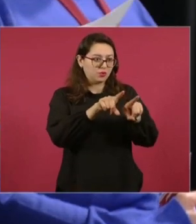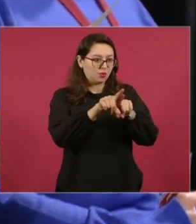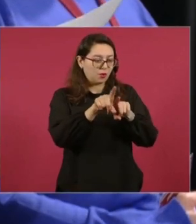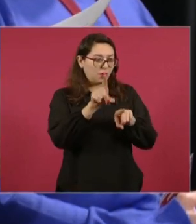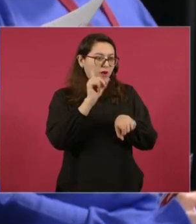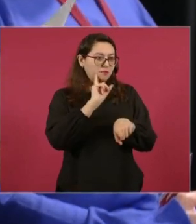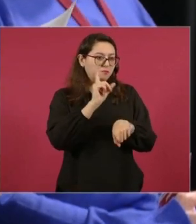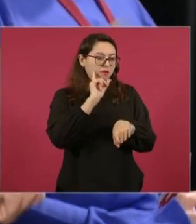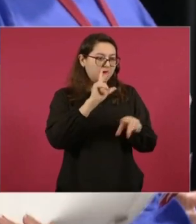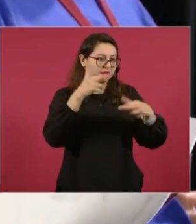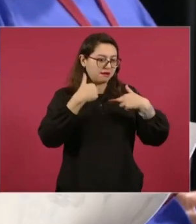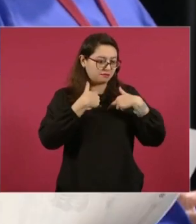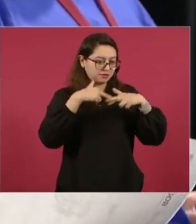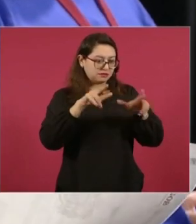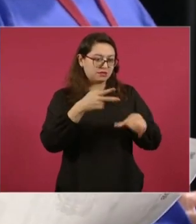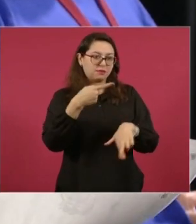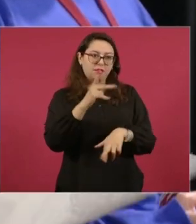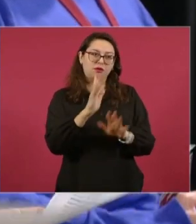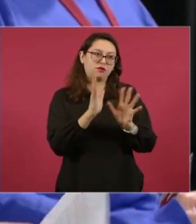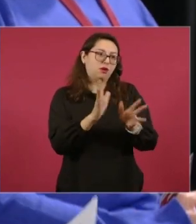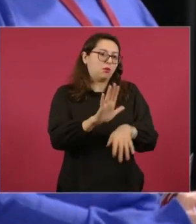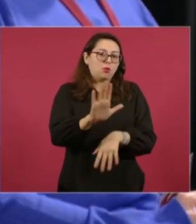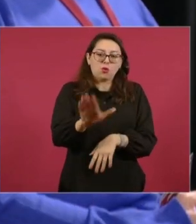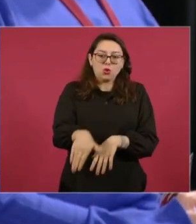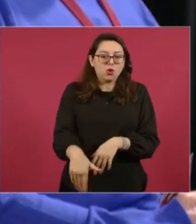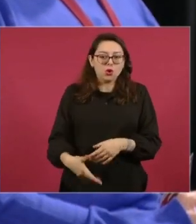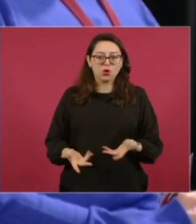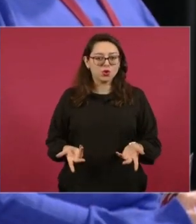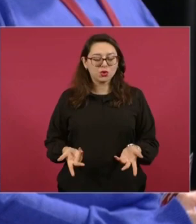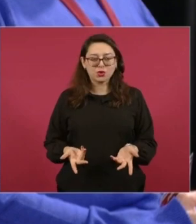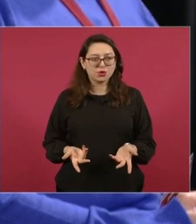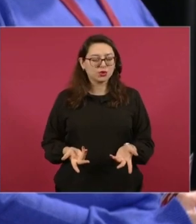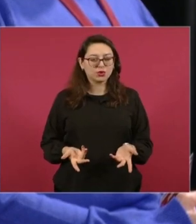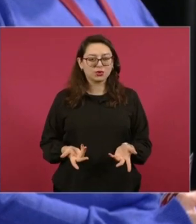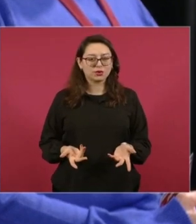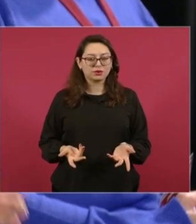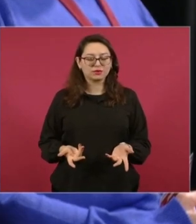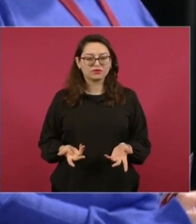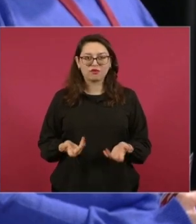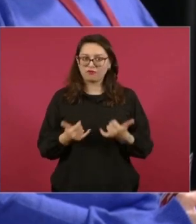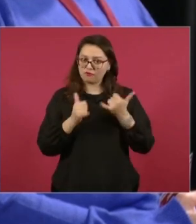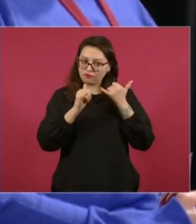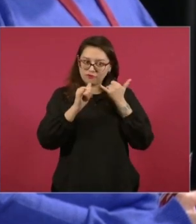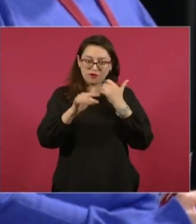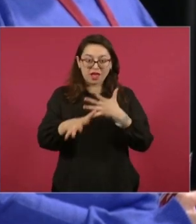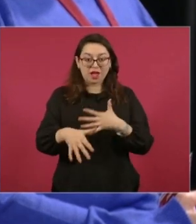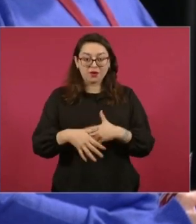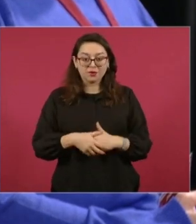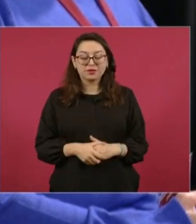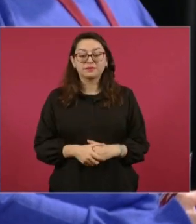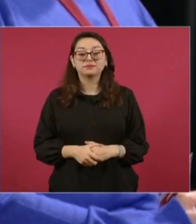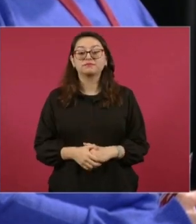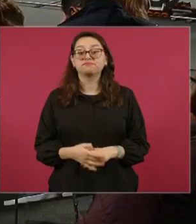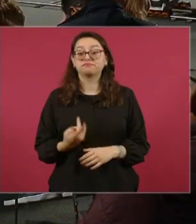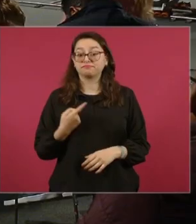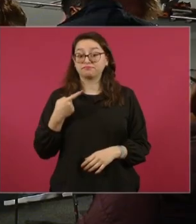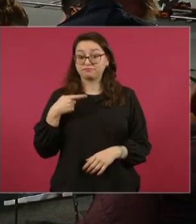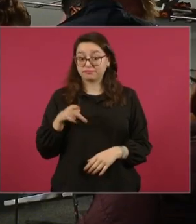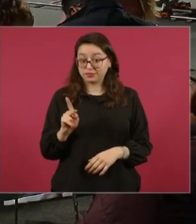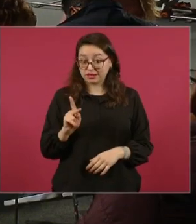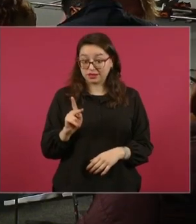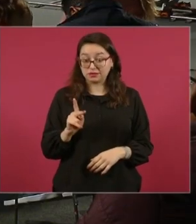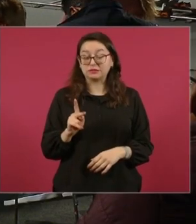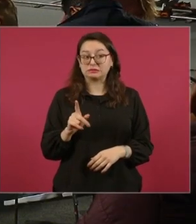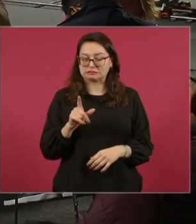quien representaba legalmente, ya había fallecido. Ahora, la incertidumbre continúa, presidente.